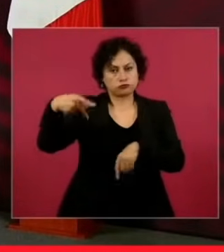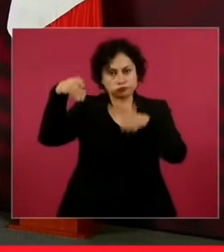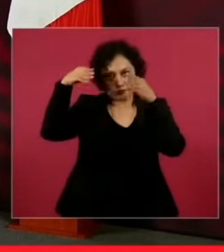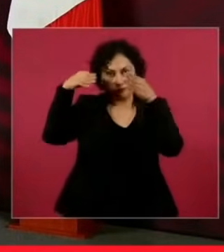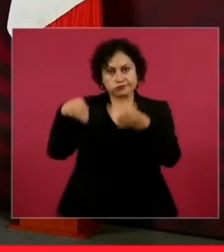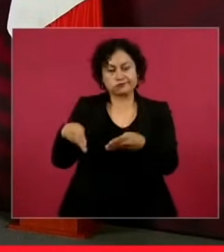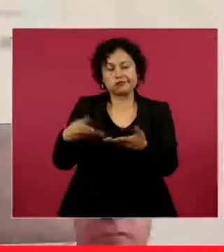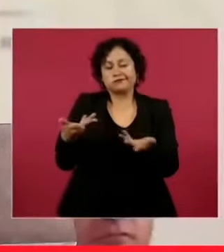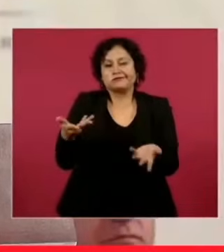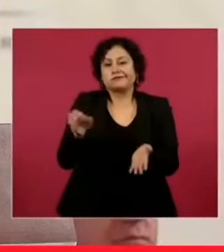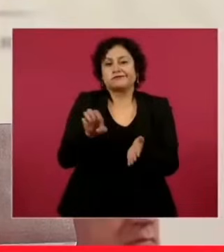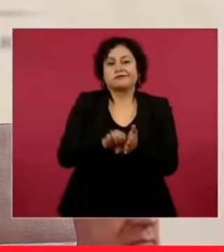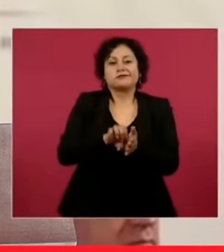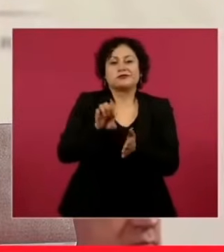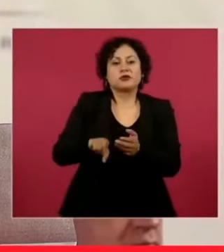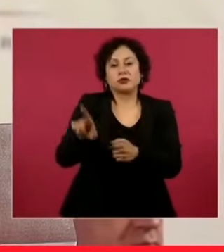crecimiento,